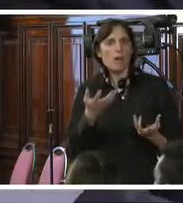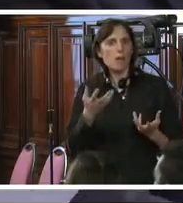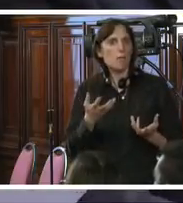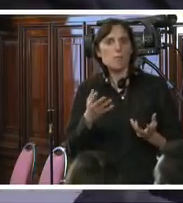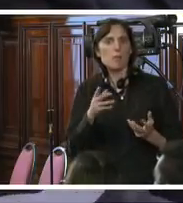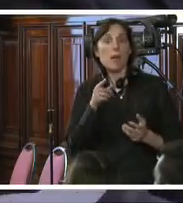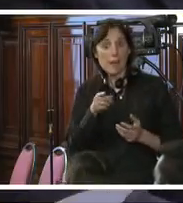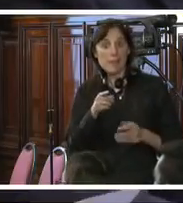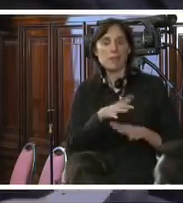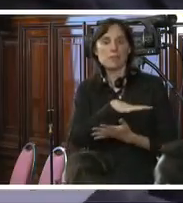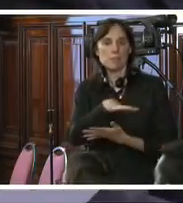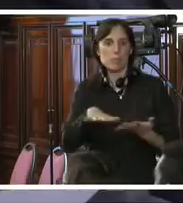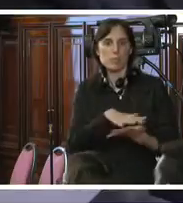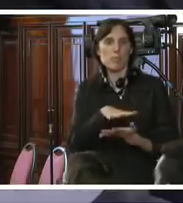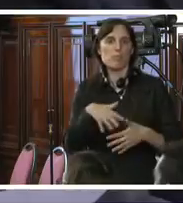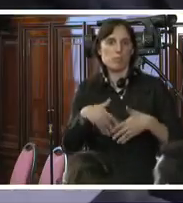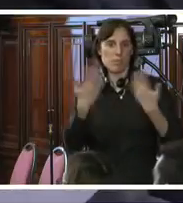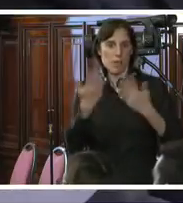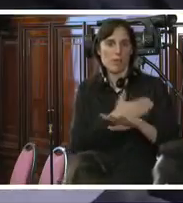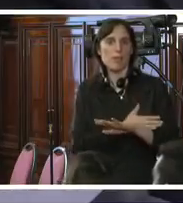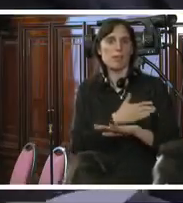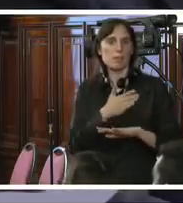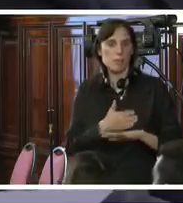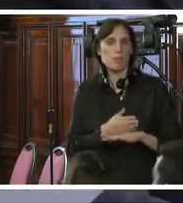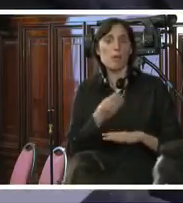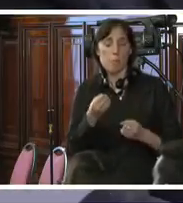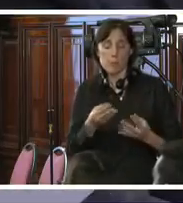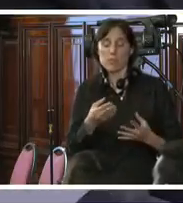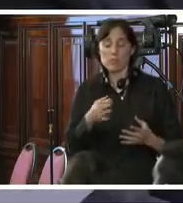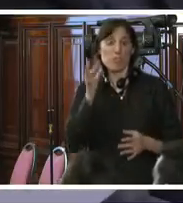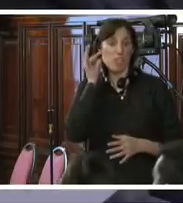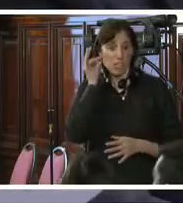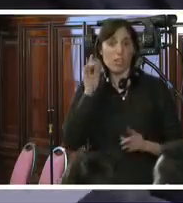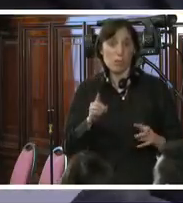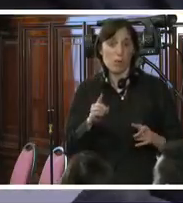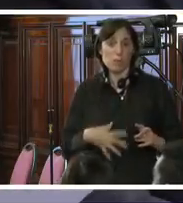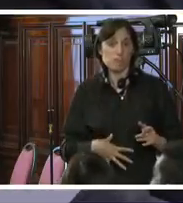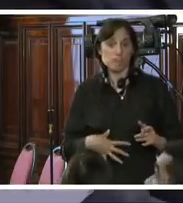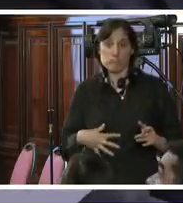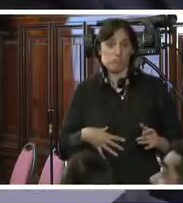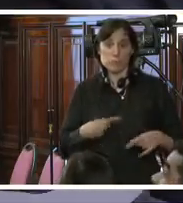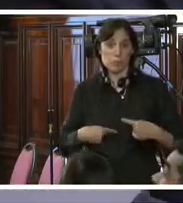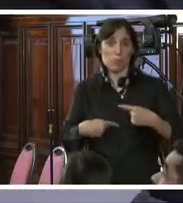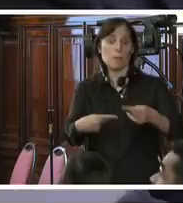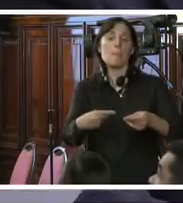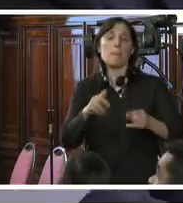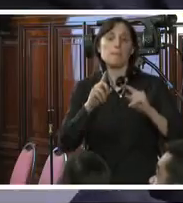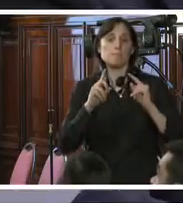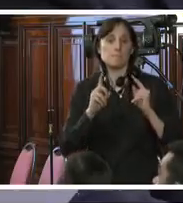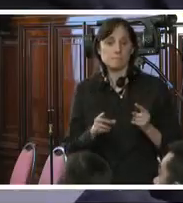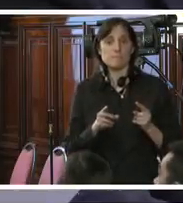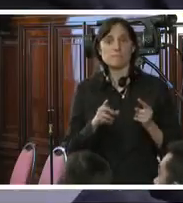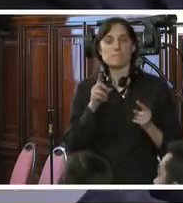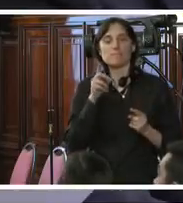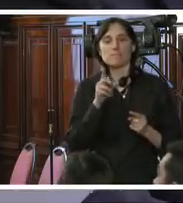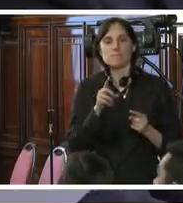tiene gravísimas consecuencias de cara a la prevención de los embarazos no deseados y de las maternidades no deseadas. También en relación